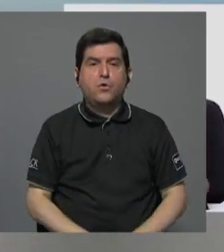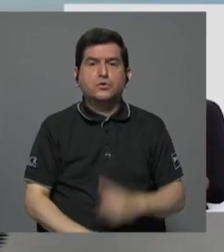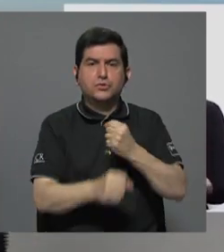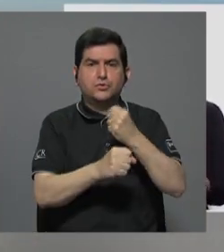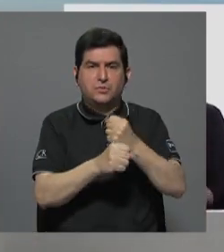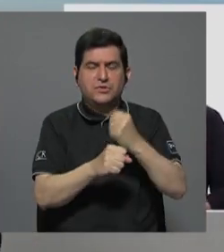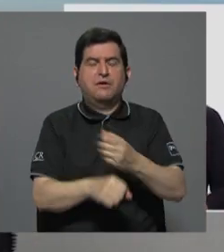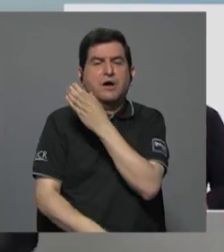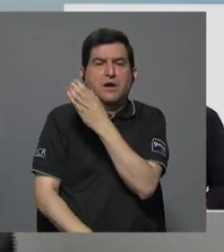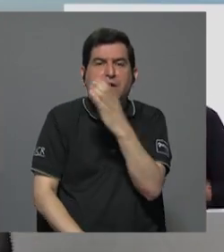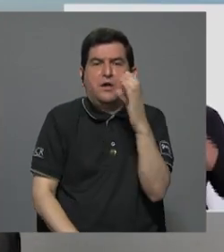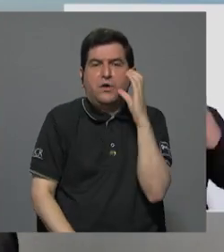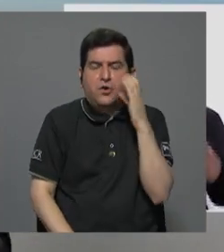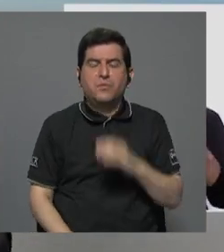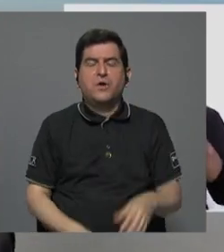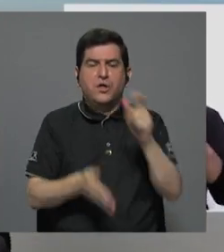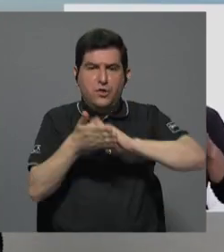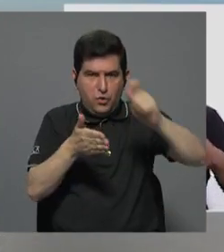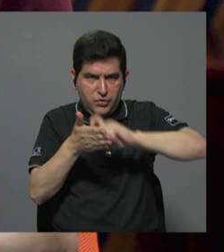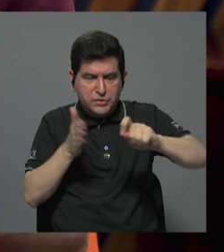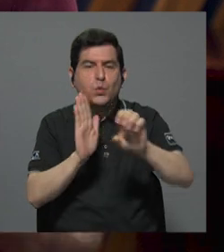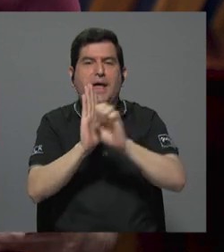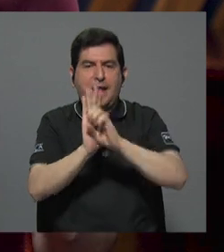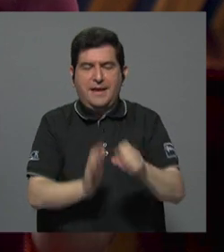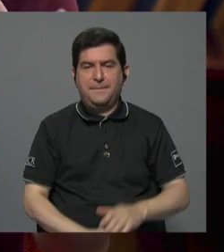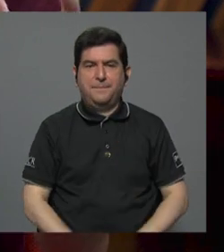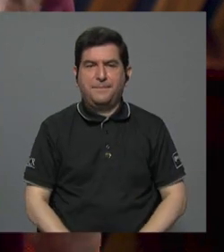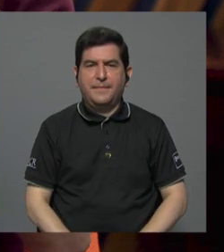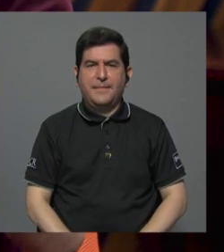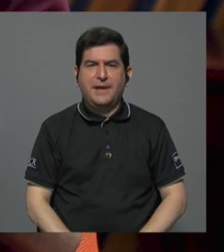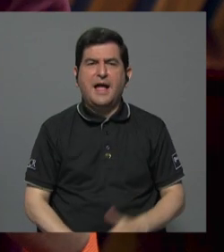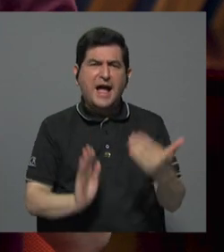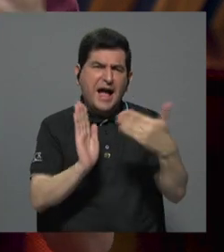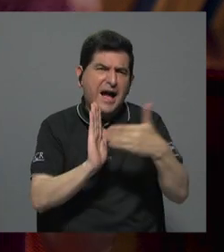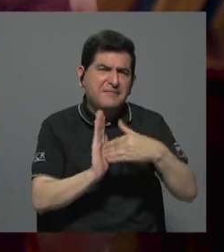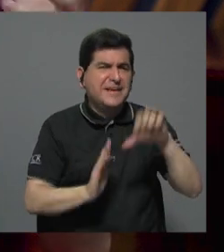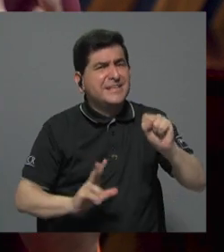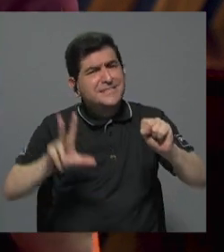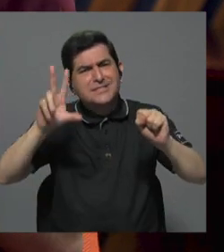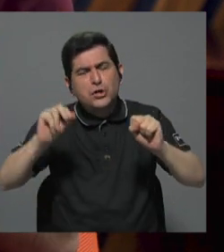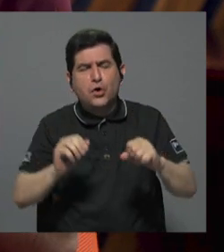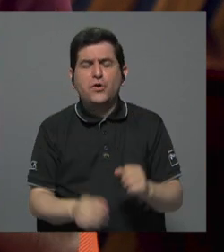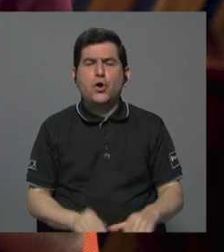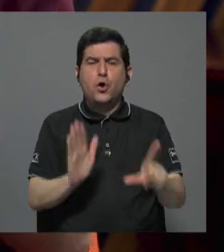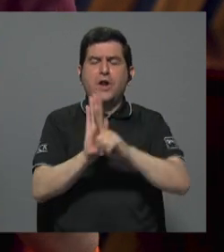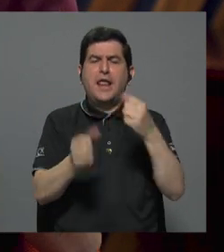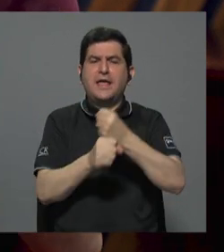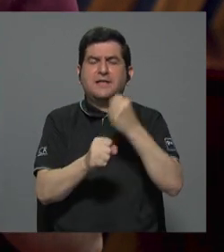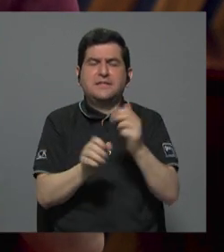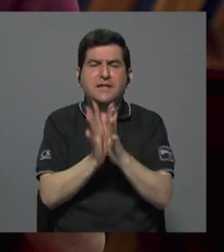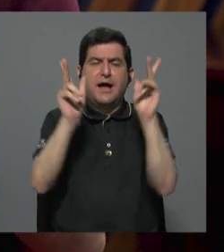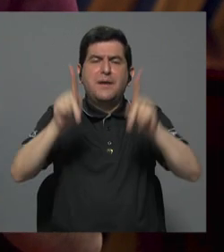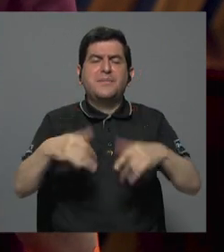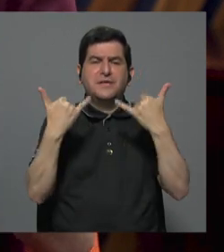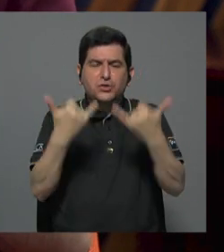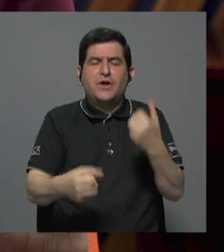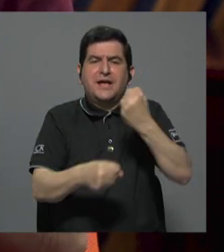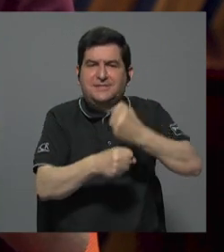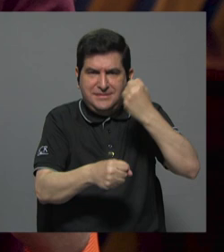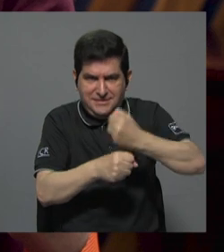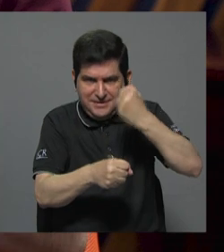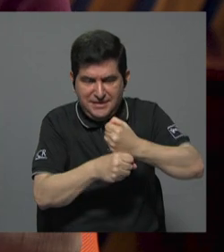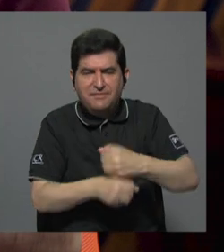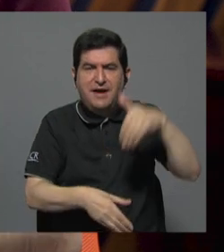trabajadoras de los comedores escolares por ejemplo entonces afectaría o no la ley de empleo público a las personas que trabajan actualmente